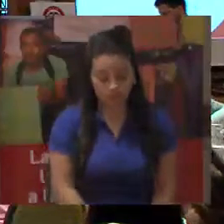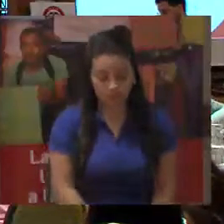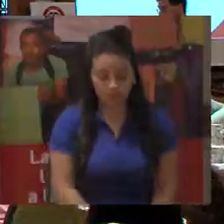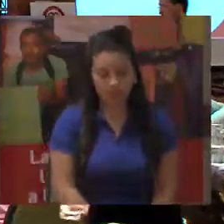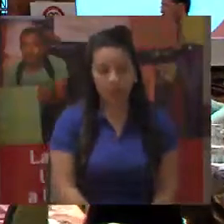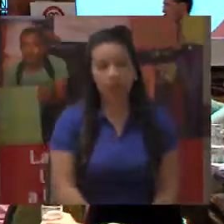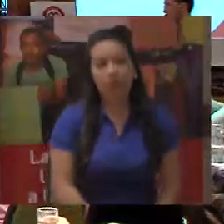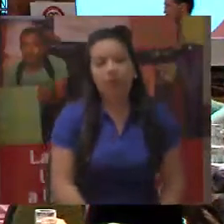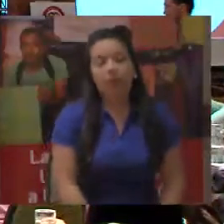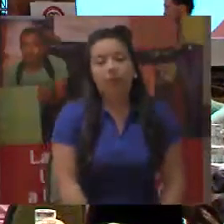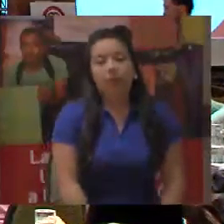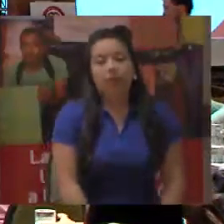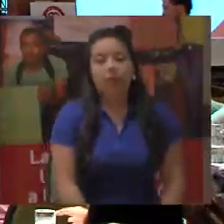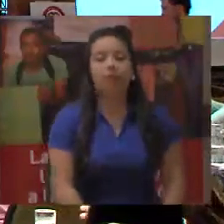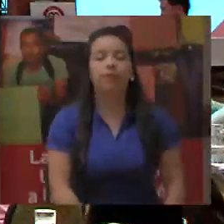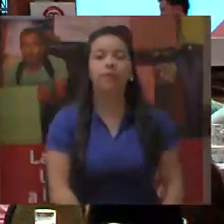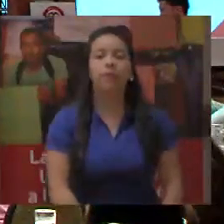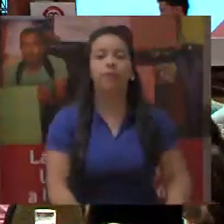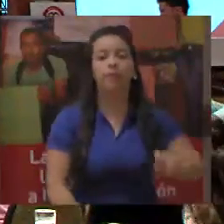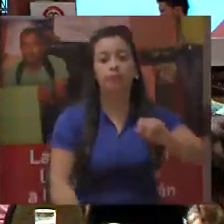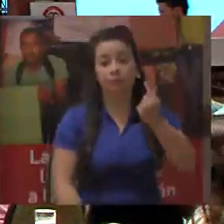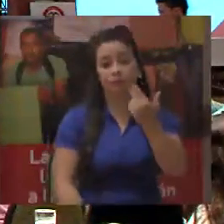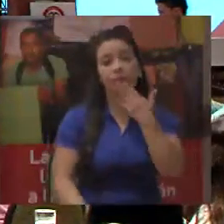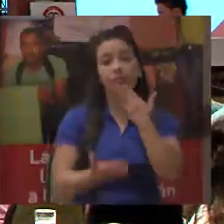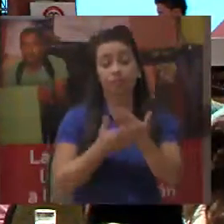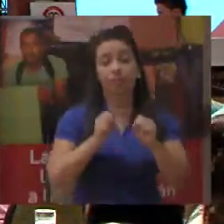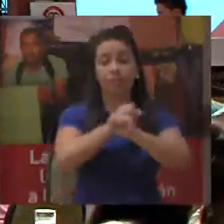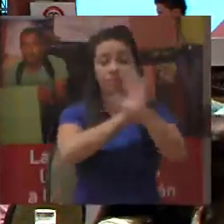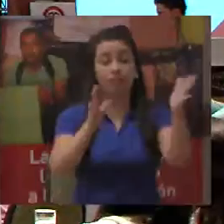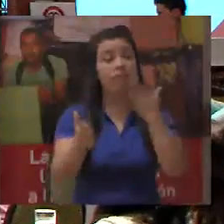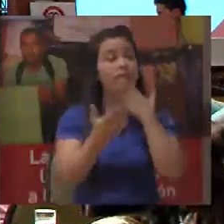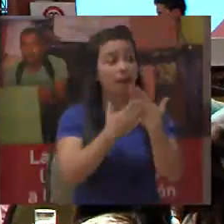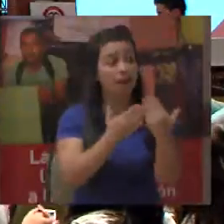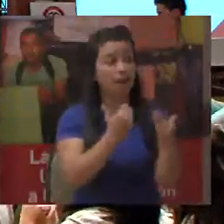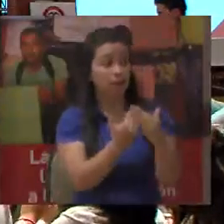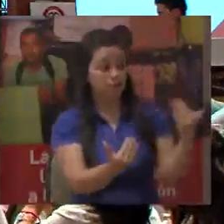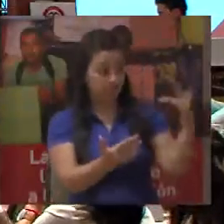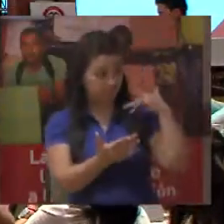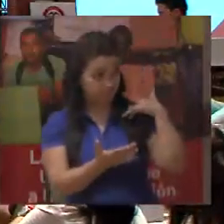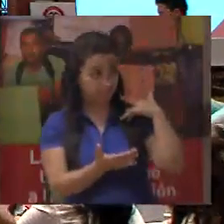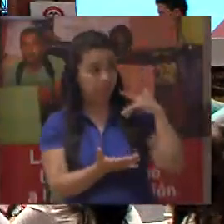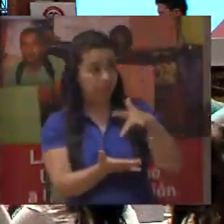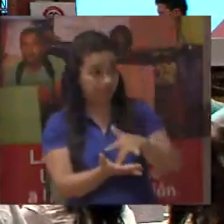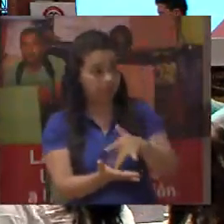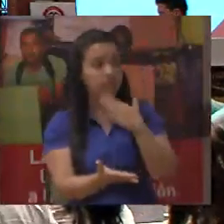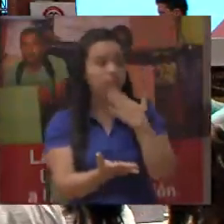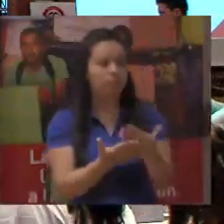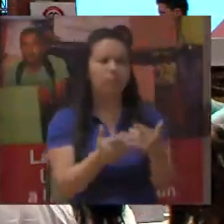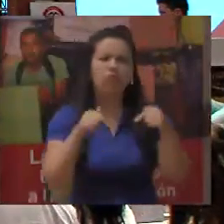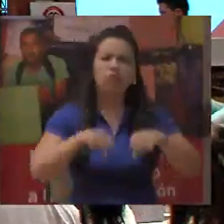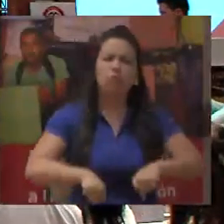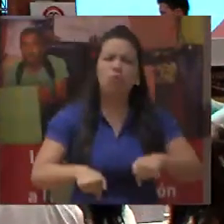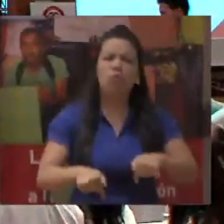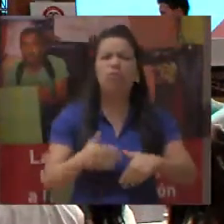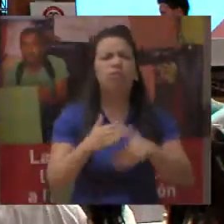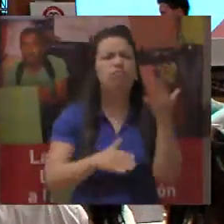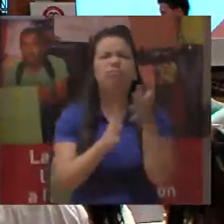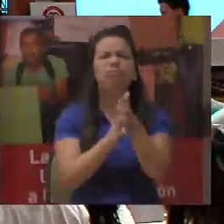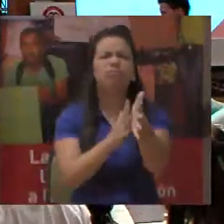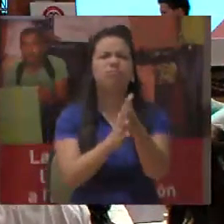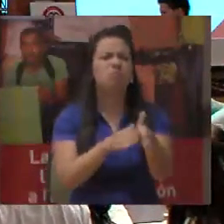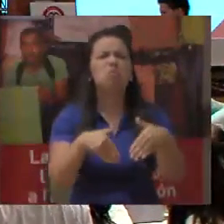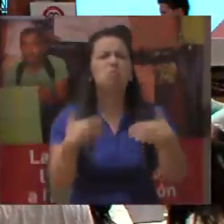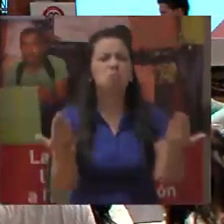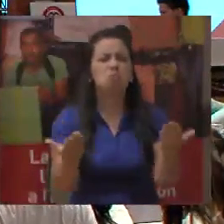Bueno, primero, muy buenos días, gracias por esta invitación. Yo arrancaría mi presentación por decir